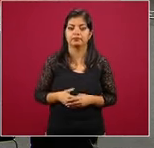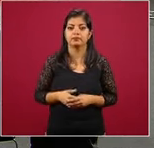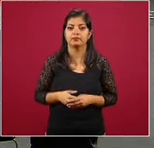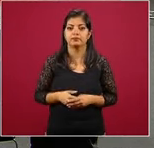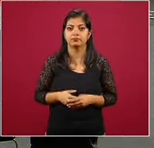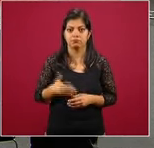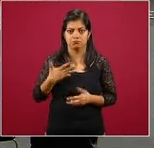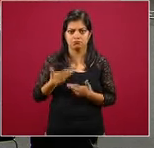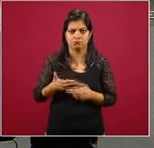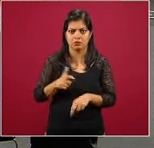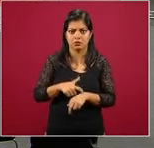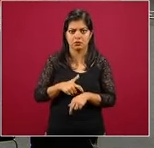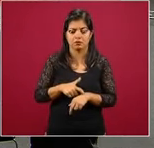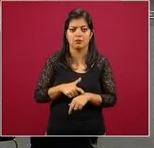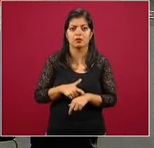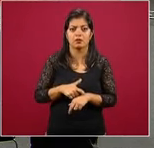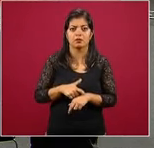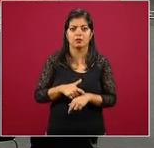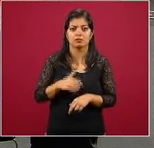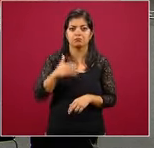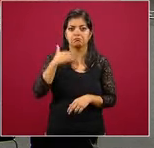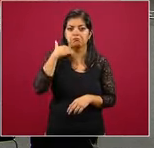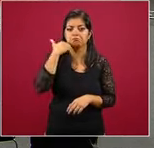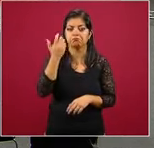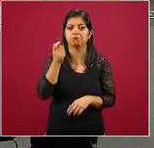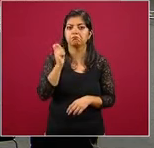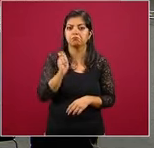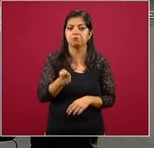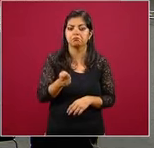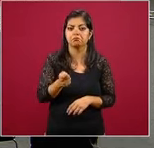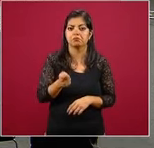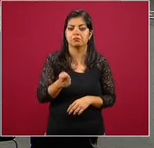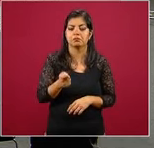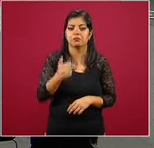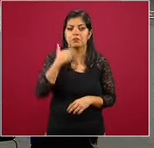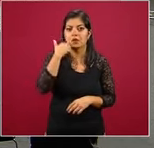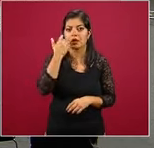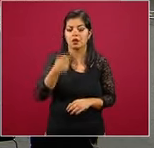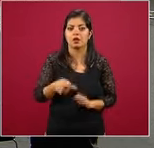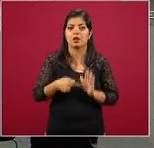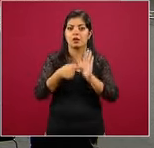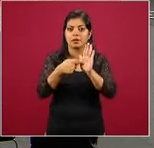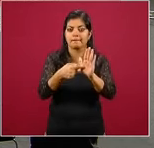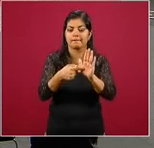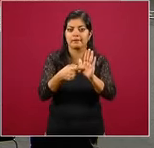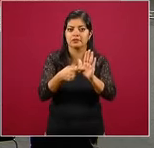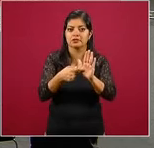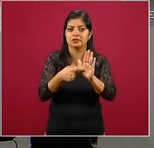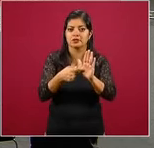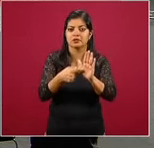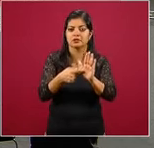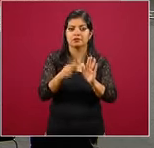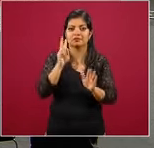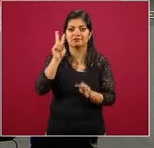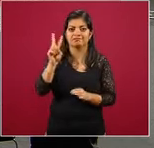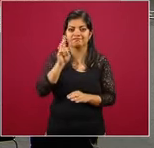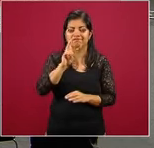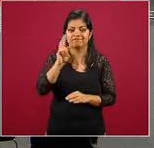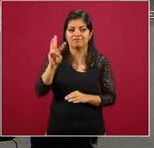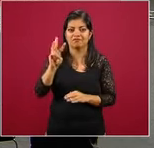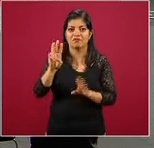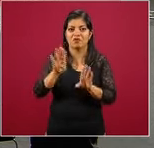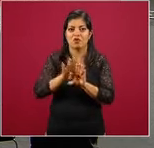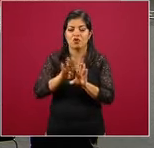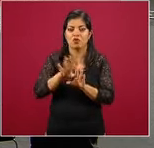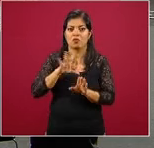Tenemos tiempo. Vamos a dedicar unos minutos a presentar este portal de exposición